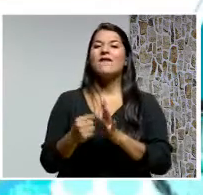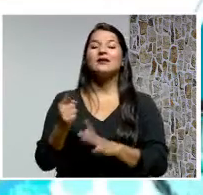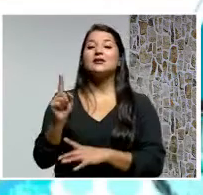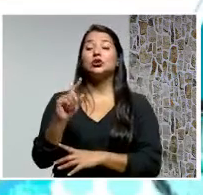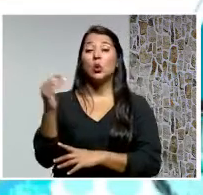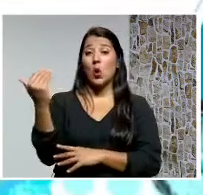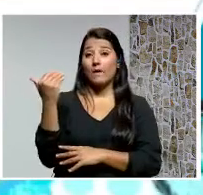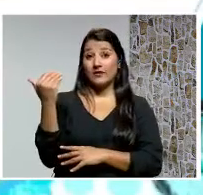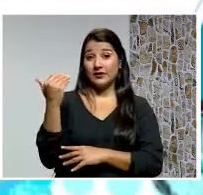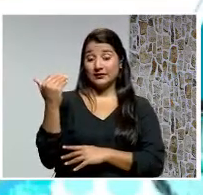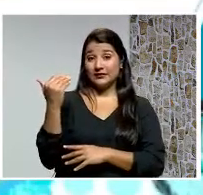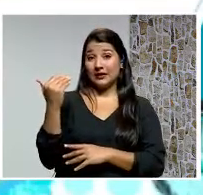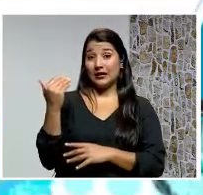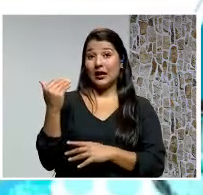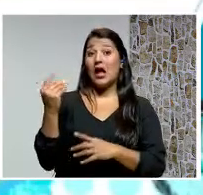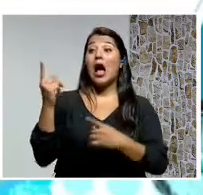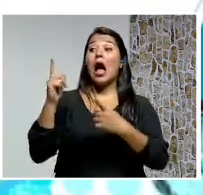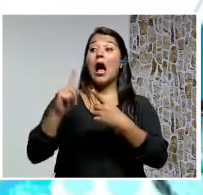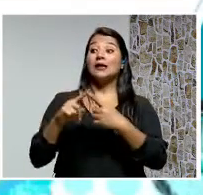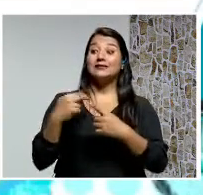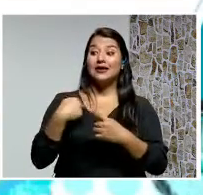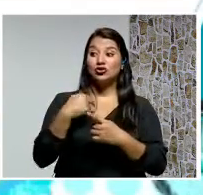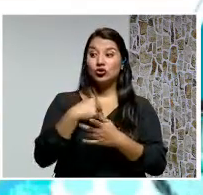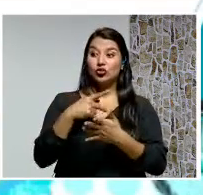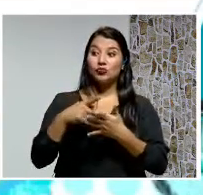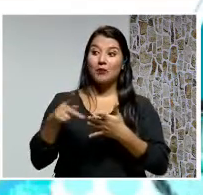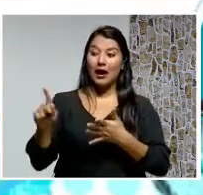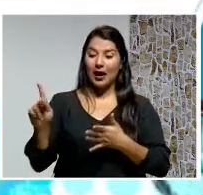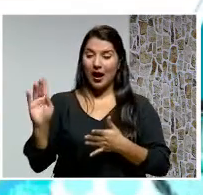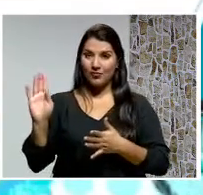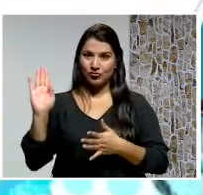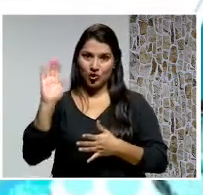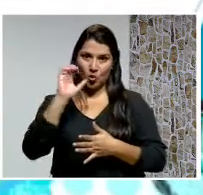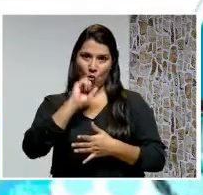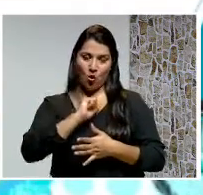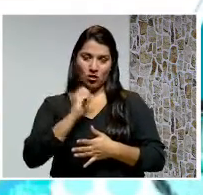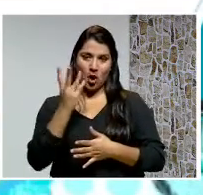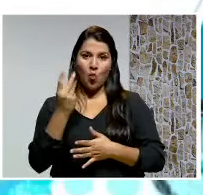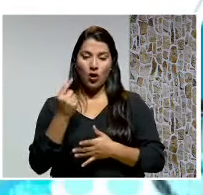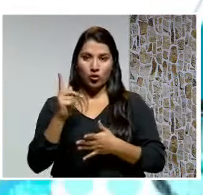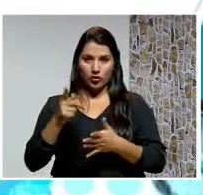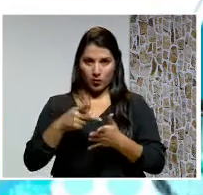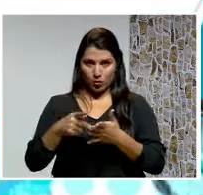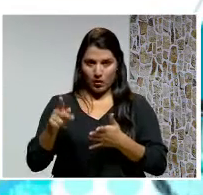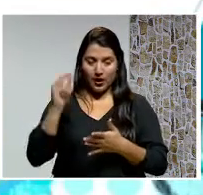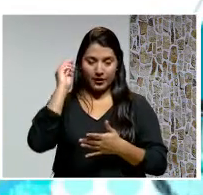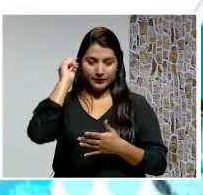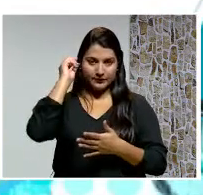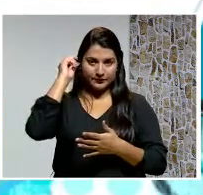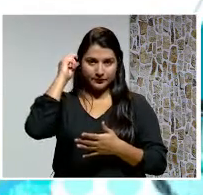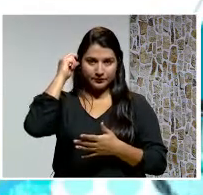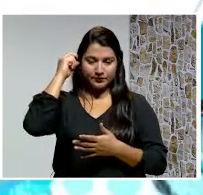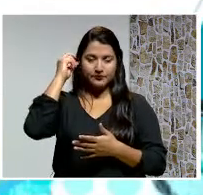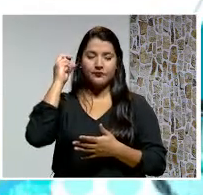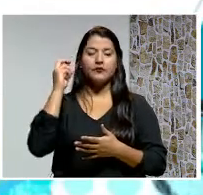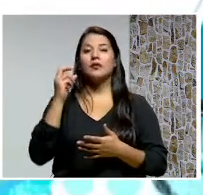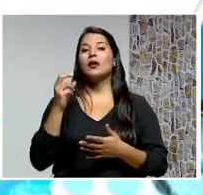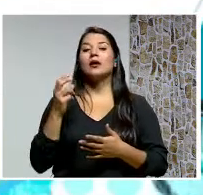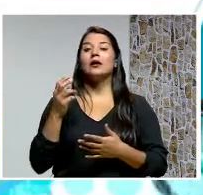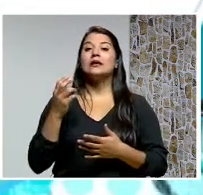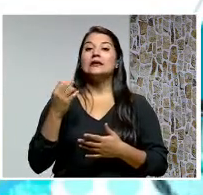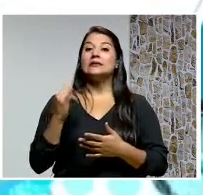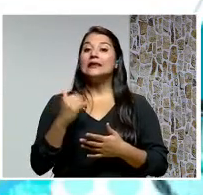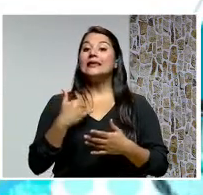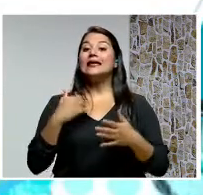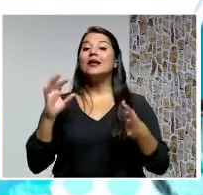vamos a pagar la cuota nos damos cuenta de cuánto hay que pagar y automáticamente la tasa va a bajar y va a bajar la cuota si está